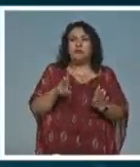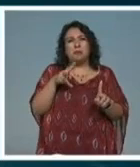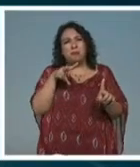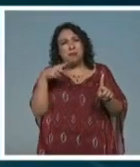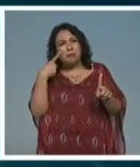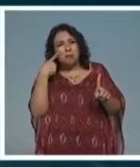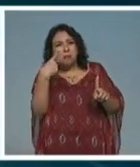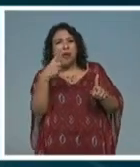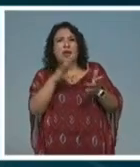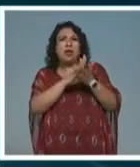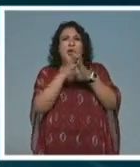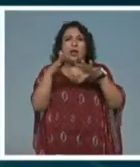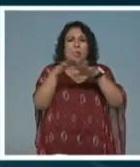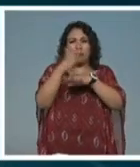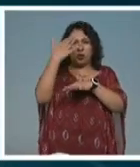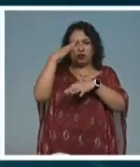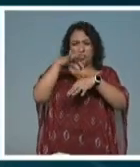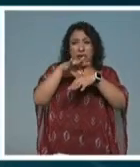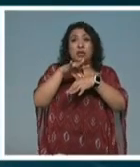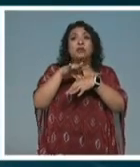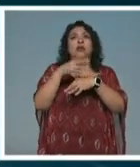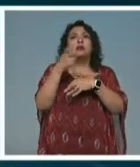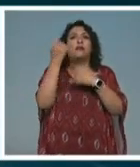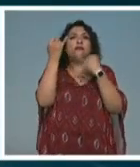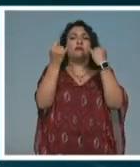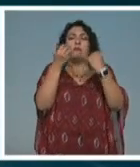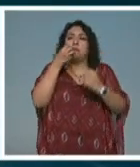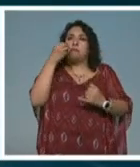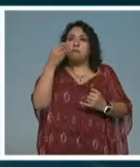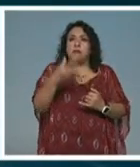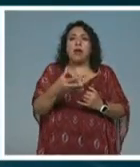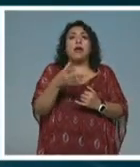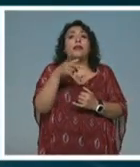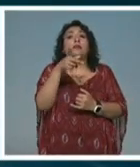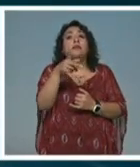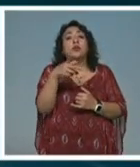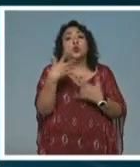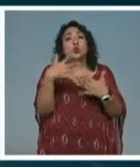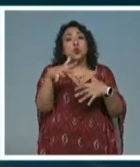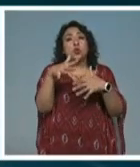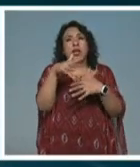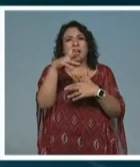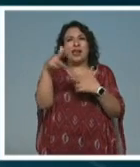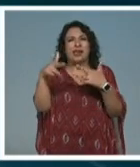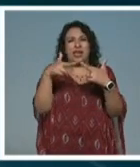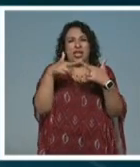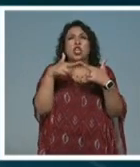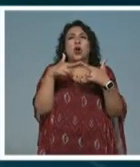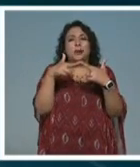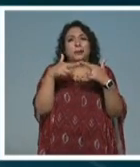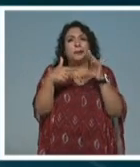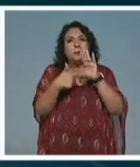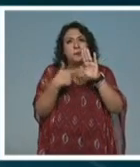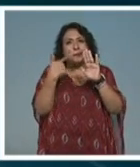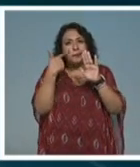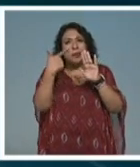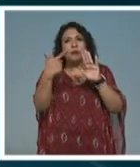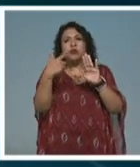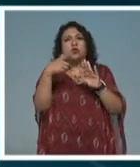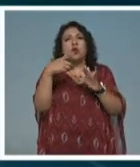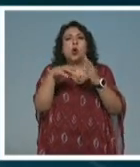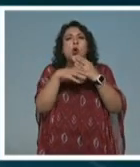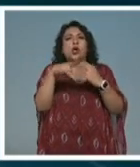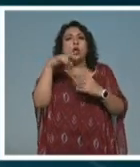percibir y transformar la vivencia es la más fantástica de todas. Un prodigio de la región que nos acerca a lo